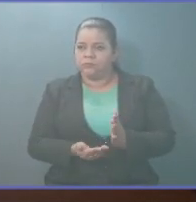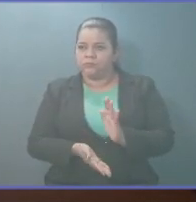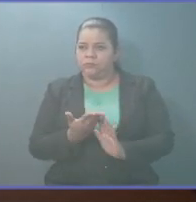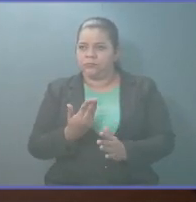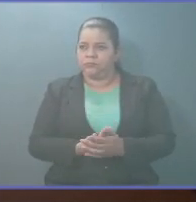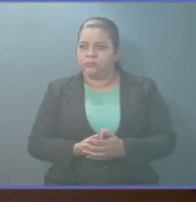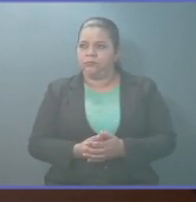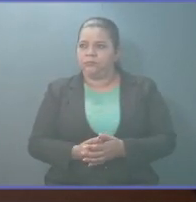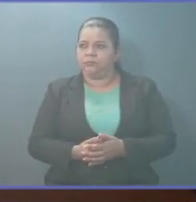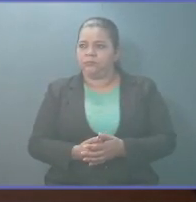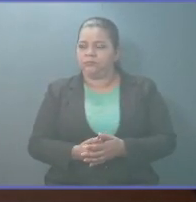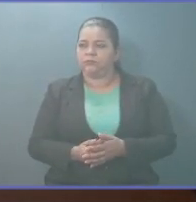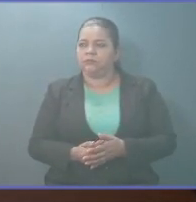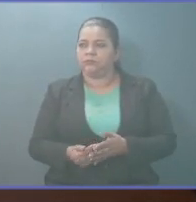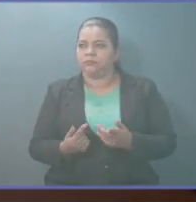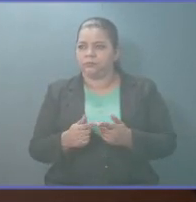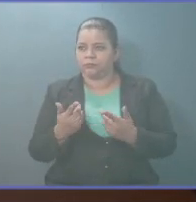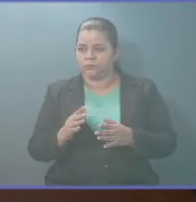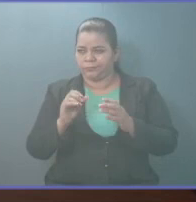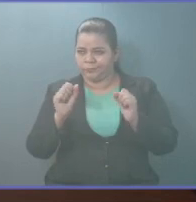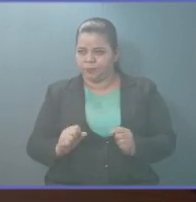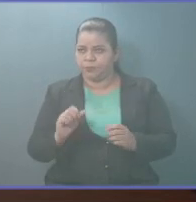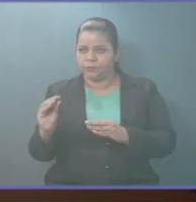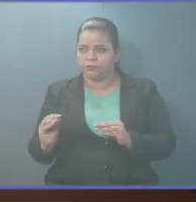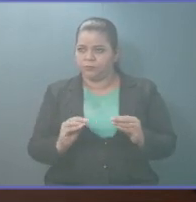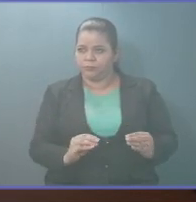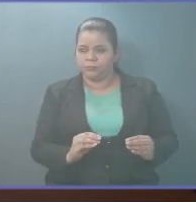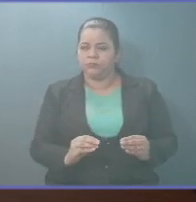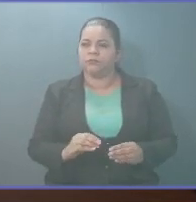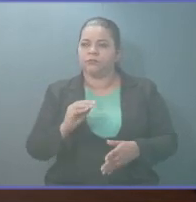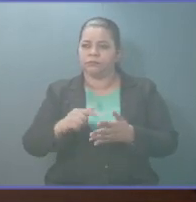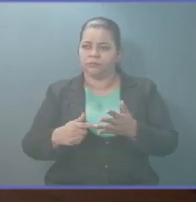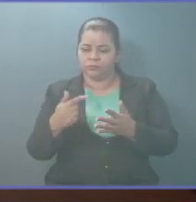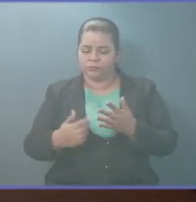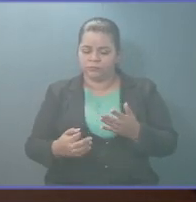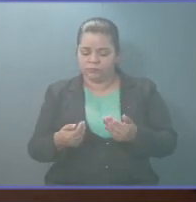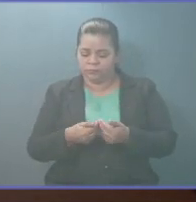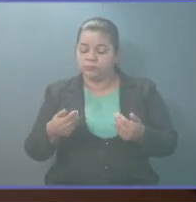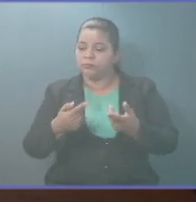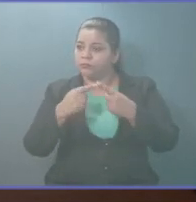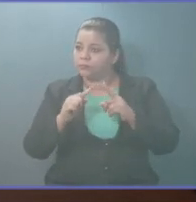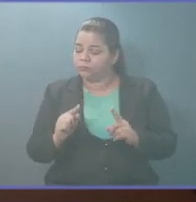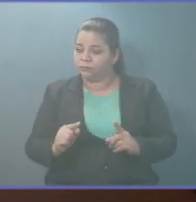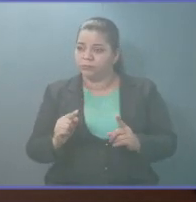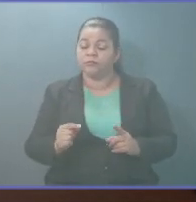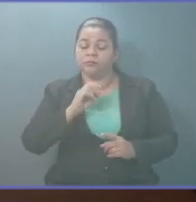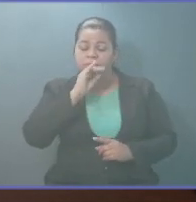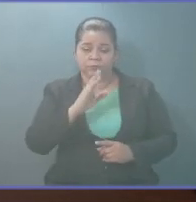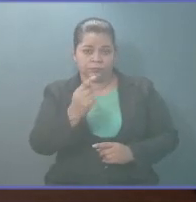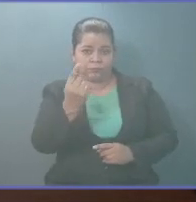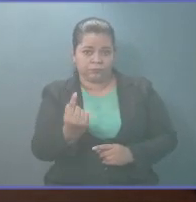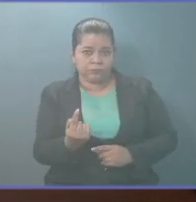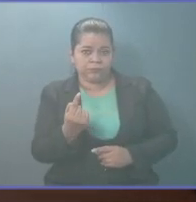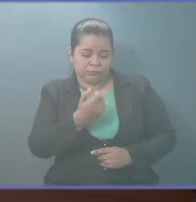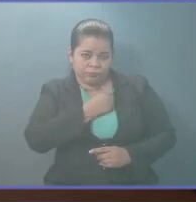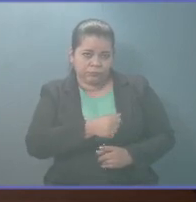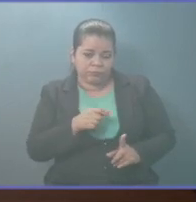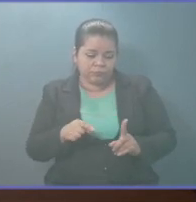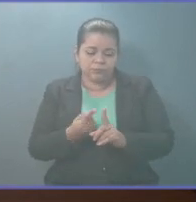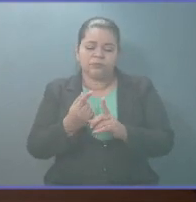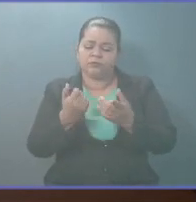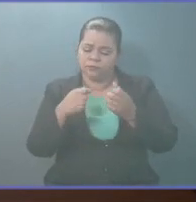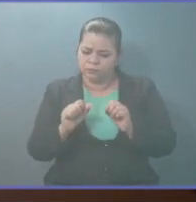amenazados o vulnerados, imponer las sanciones previstas en la presente ley, señalar si la persona agraviada